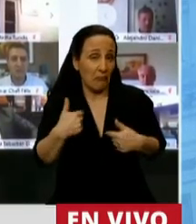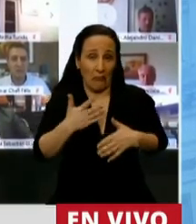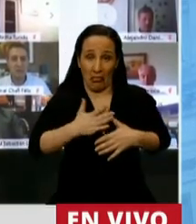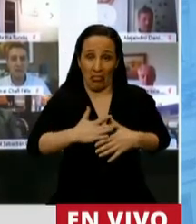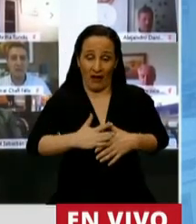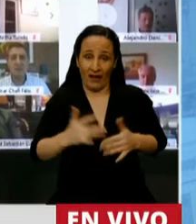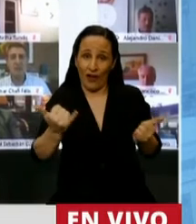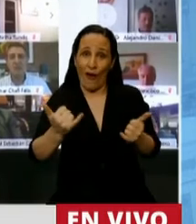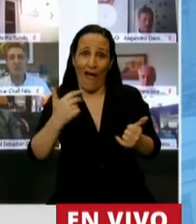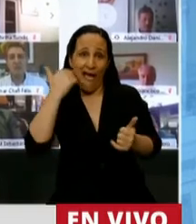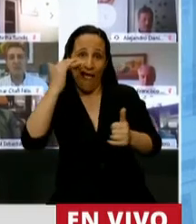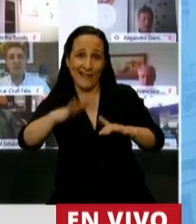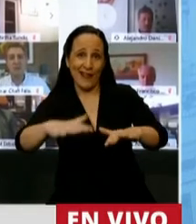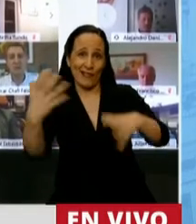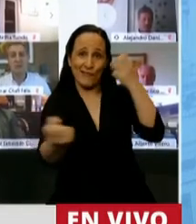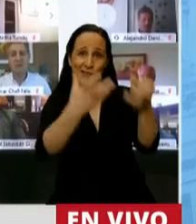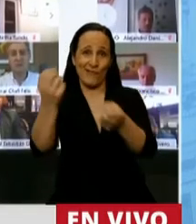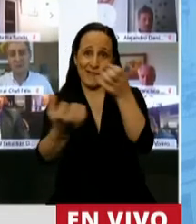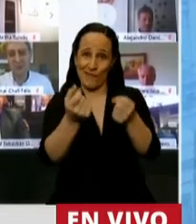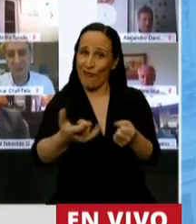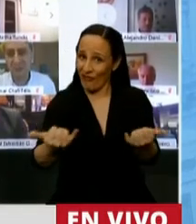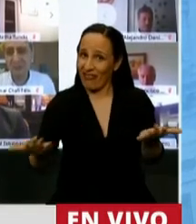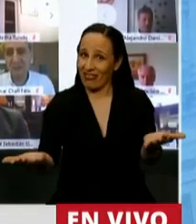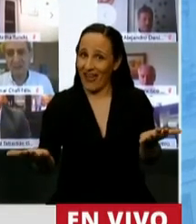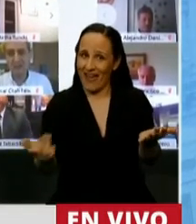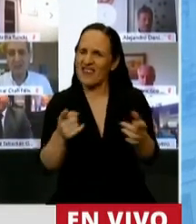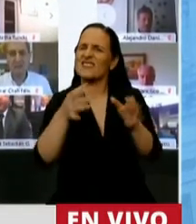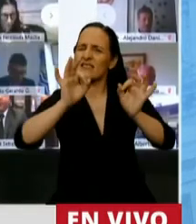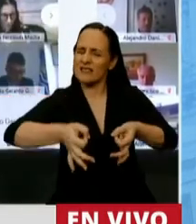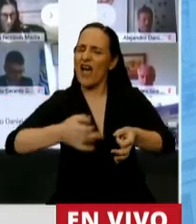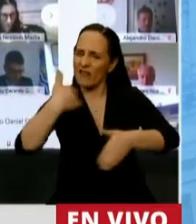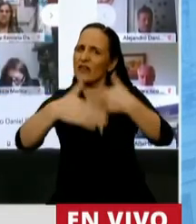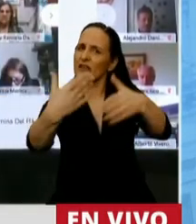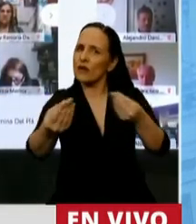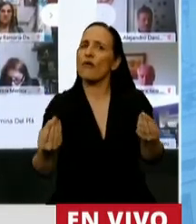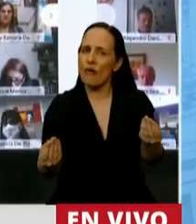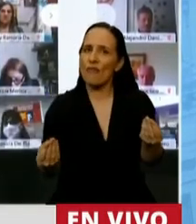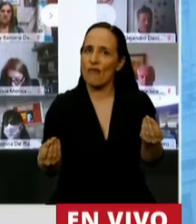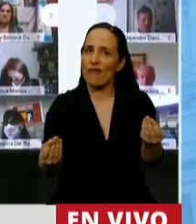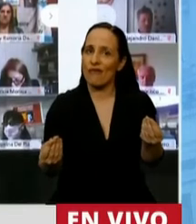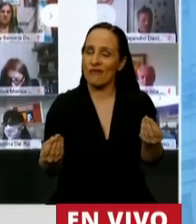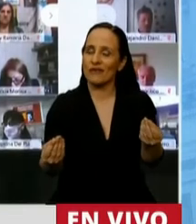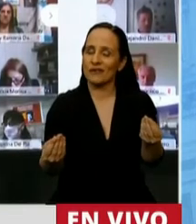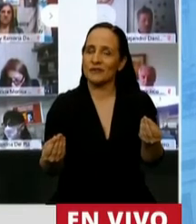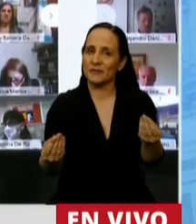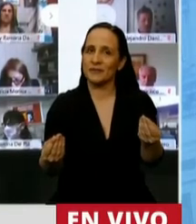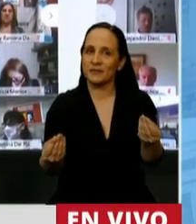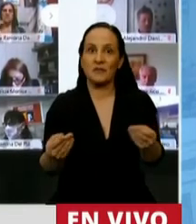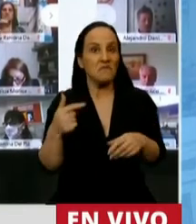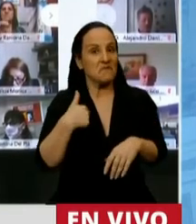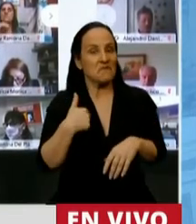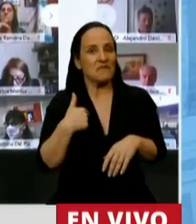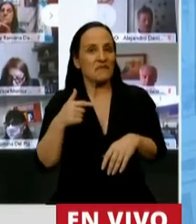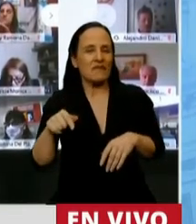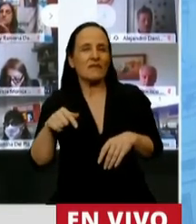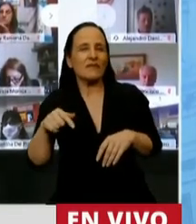ellos, los nietos recuperados, y que sabían lo que tenían que hacer. En ellas nos